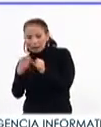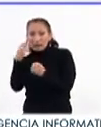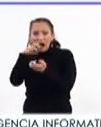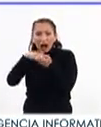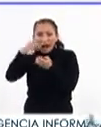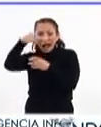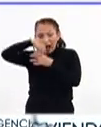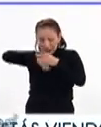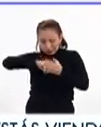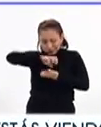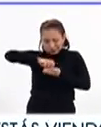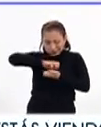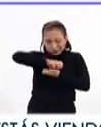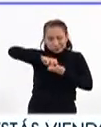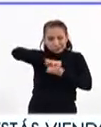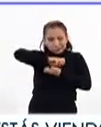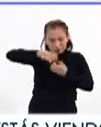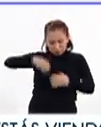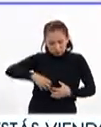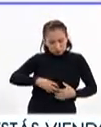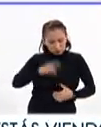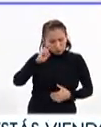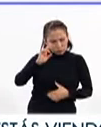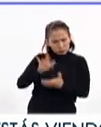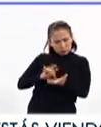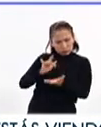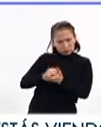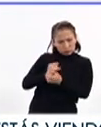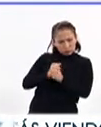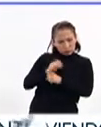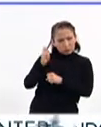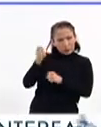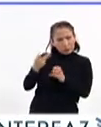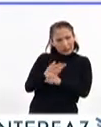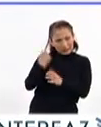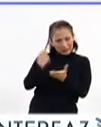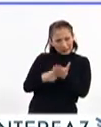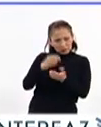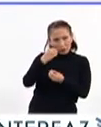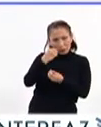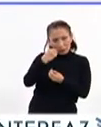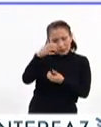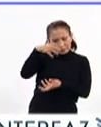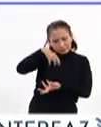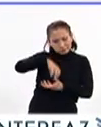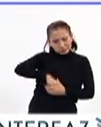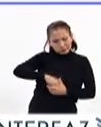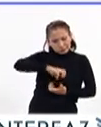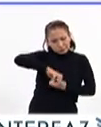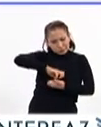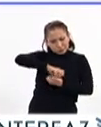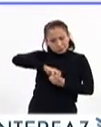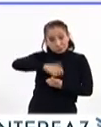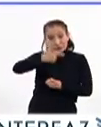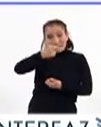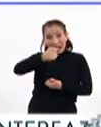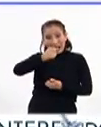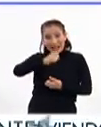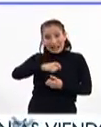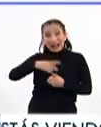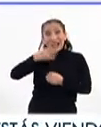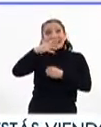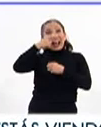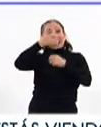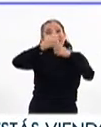por así decirlo. Se comenta hay mucha información al respecto en función de los gases con efecto